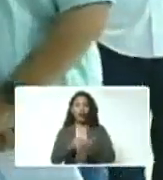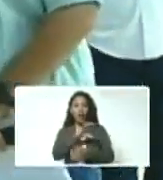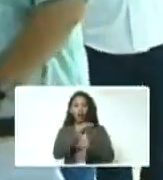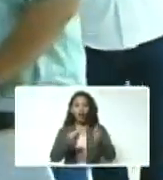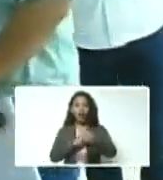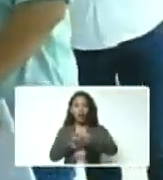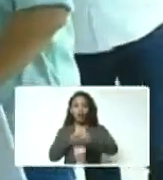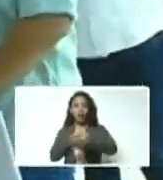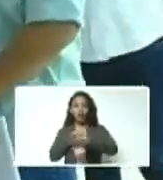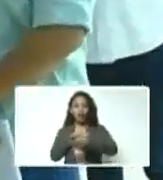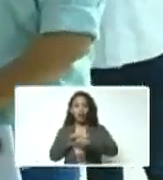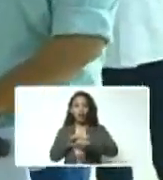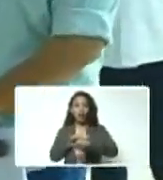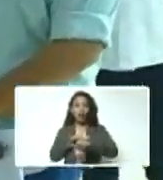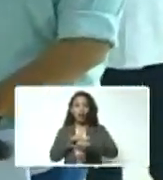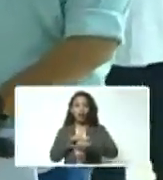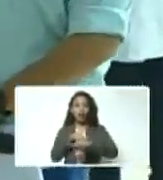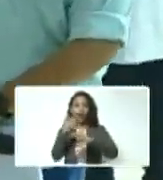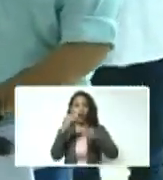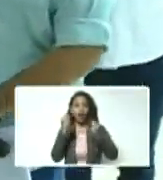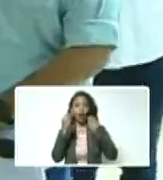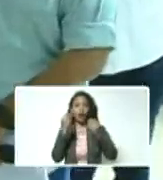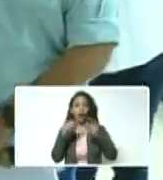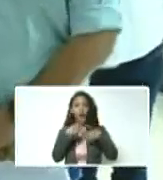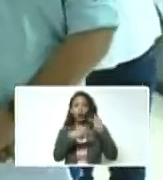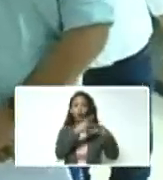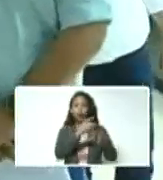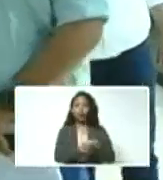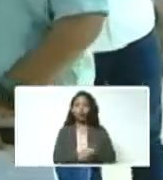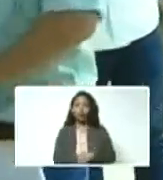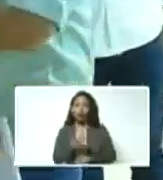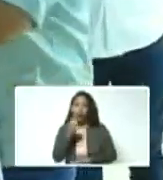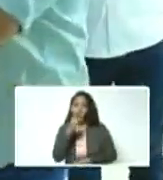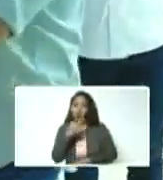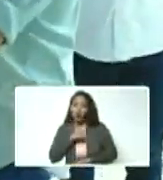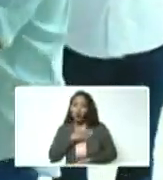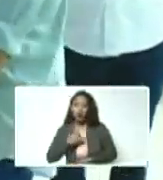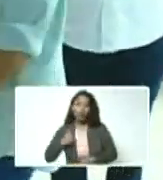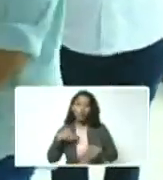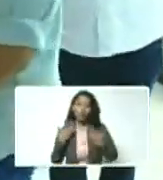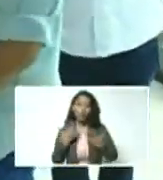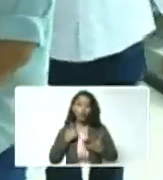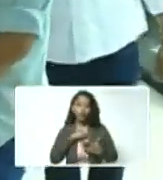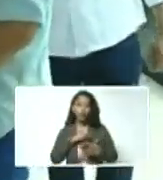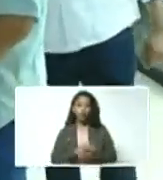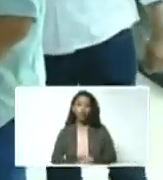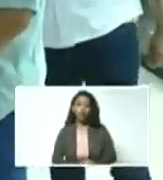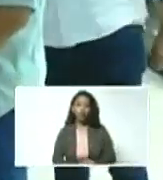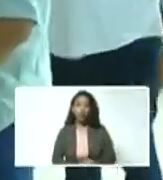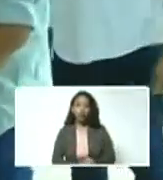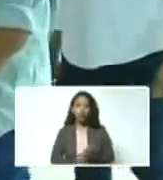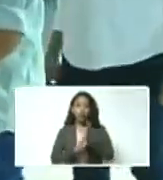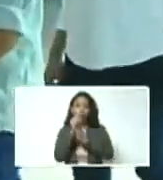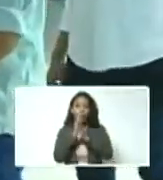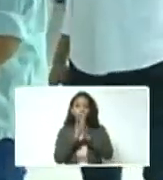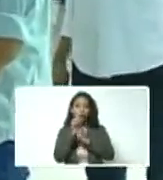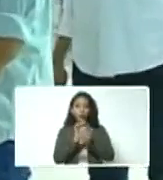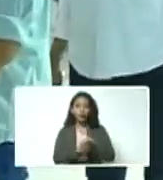viceministra, Viceministerio de Economía Productiva. Y bueno, lo que queremos es que nosotros, como